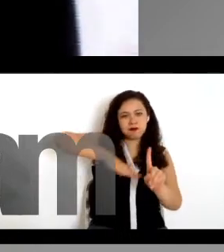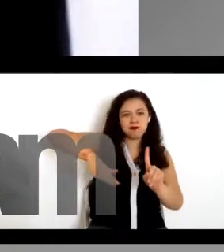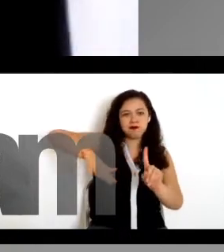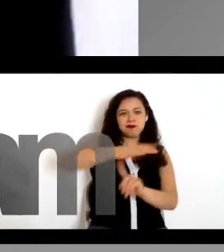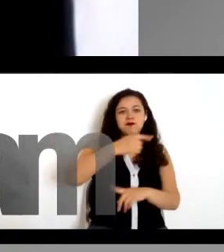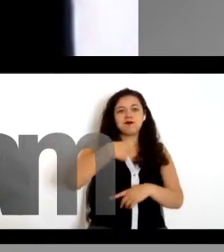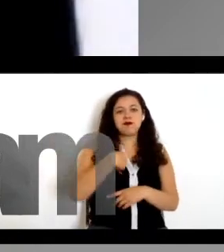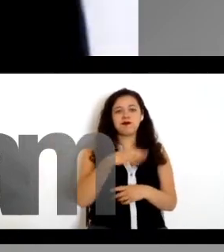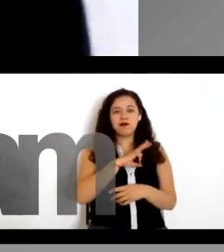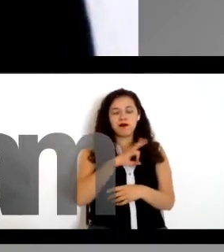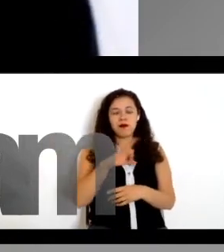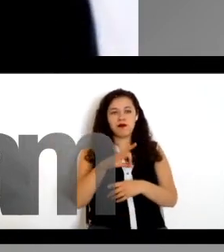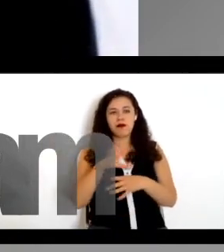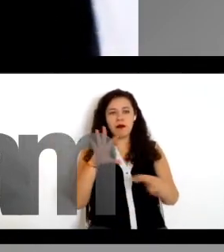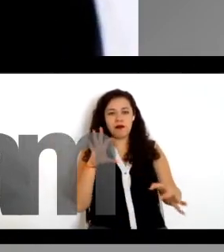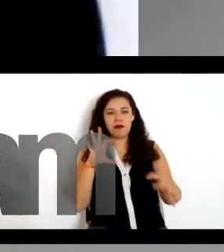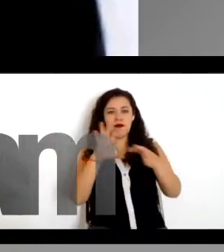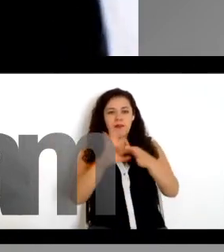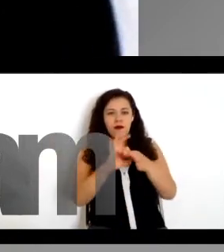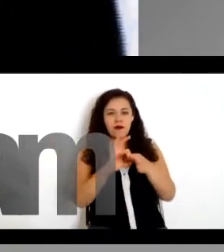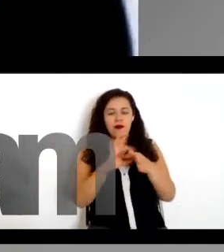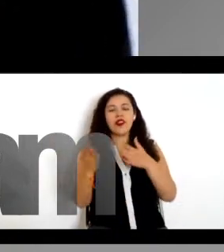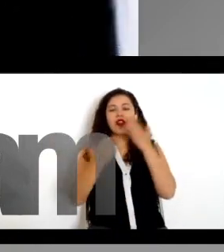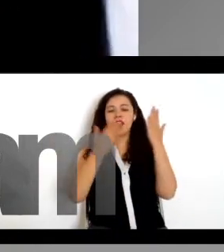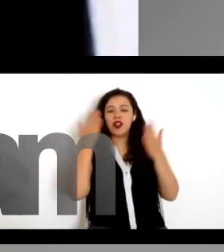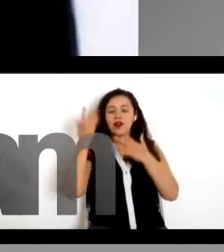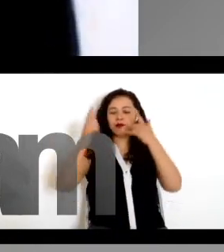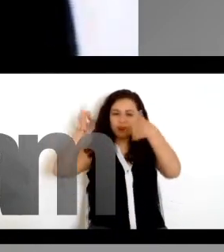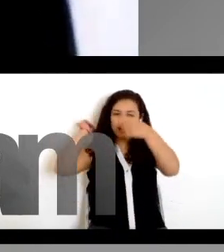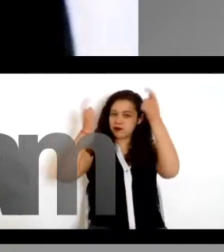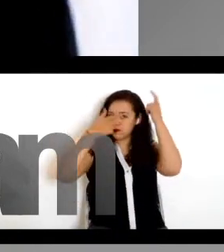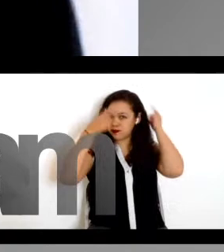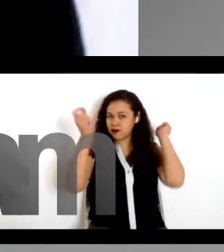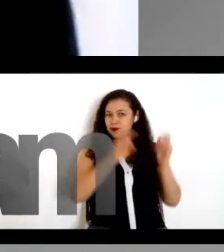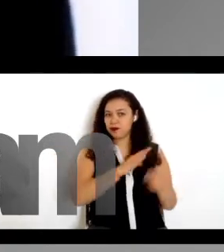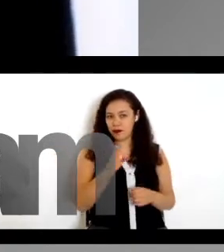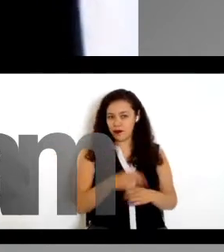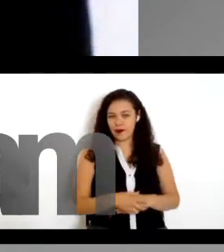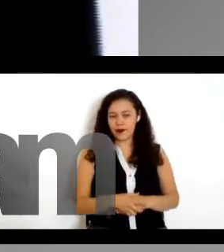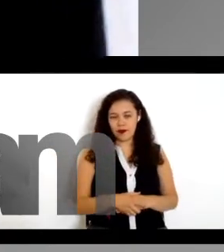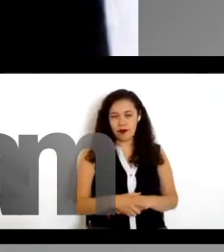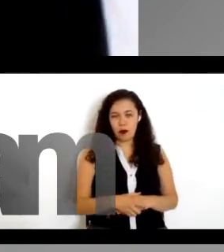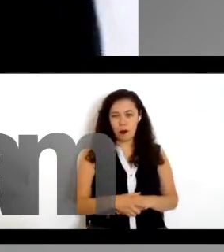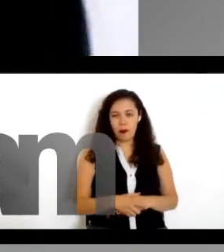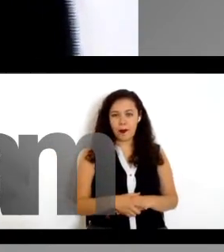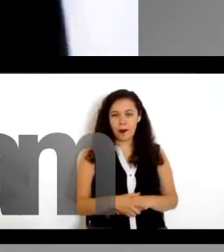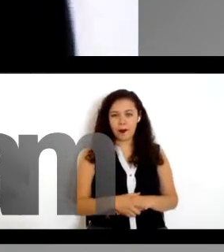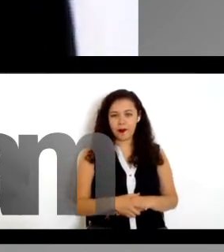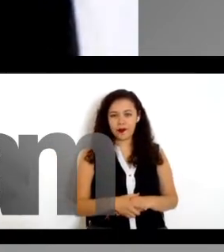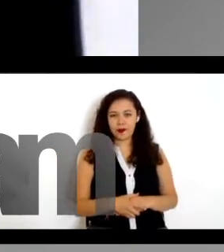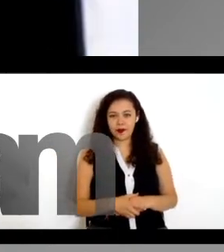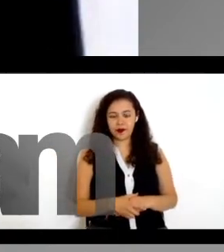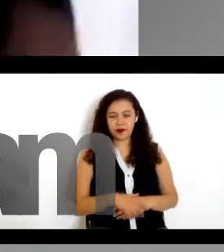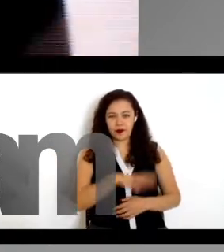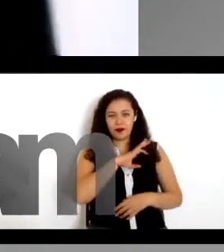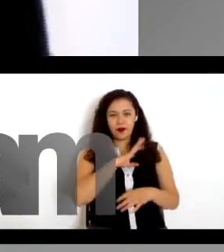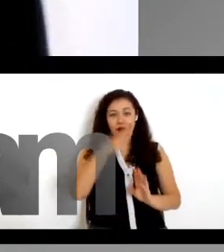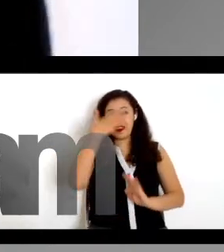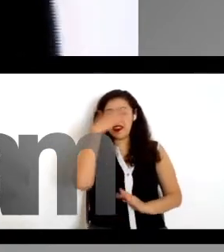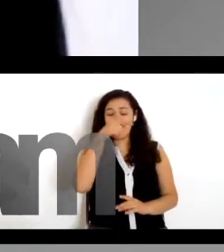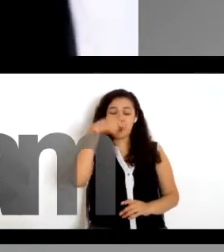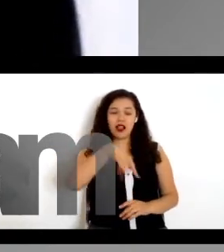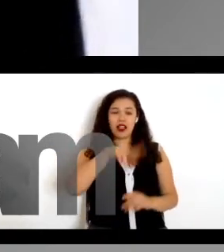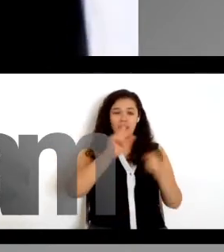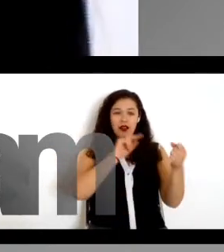cumplir y terminar mis estudios universitarios. Ahora, específicamente sabemos que en nuestro país, con el